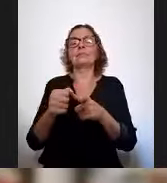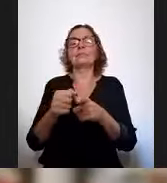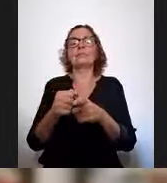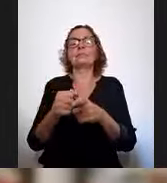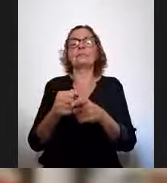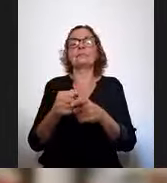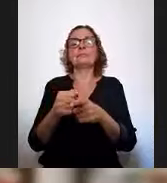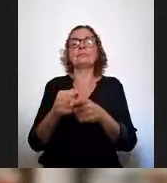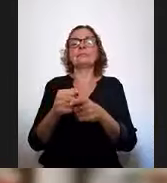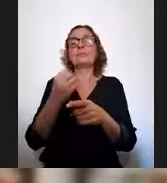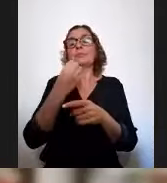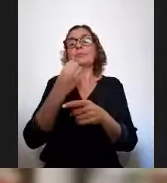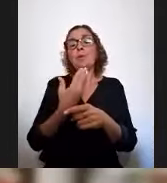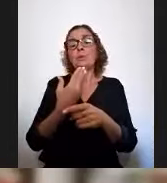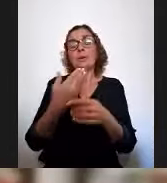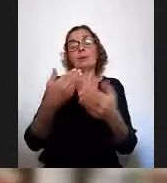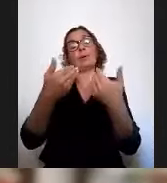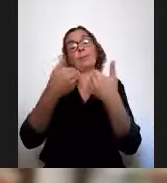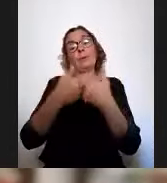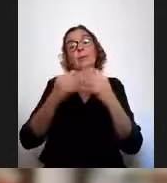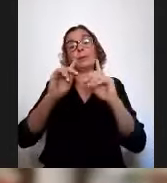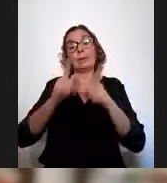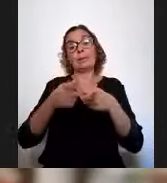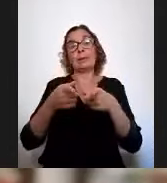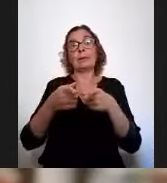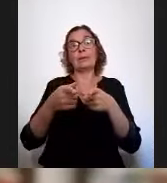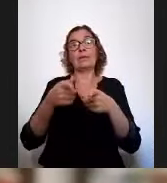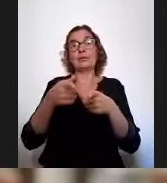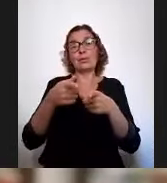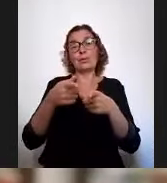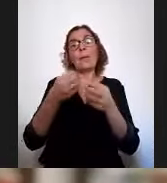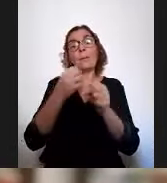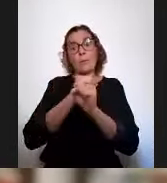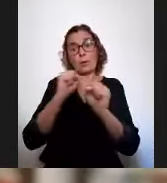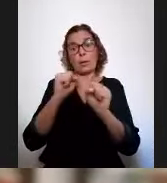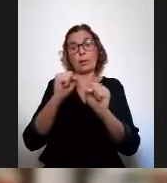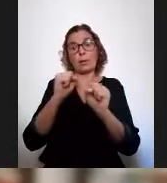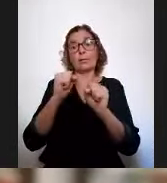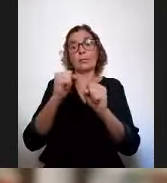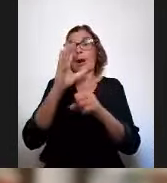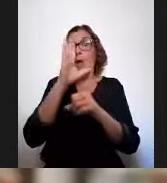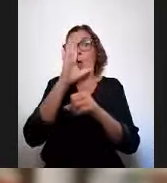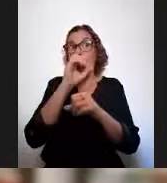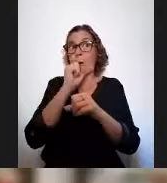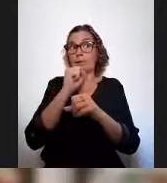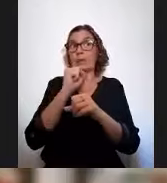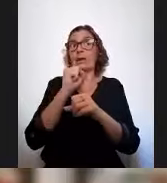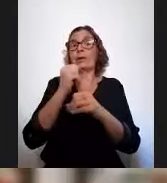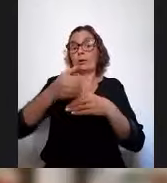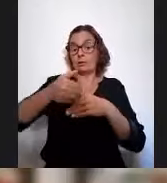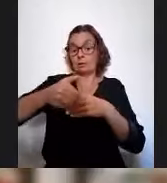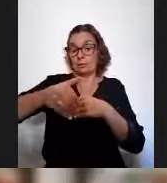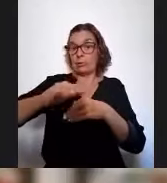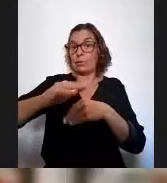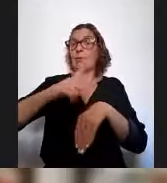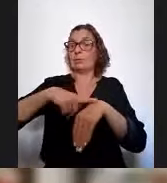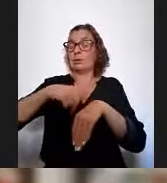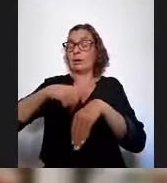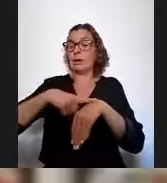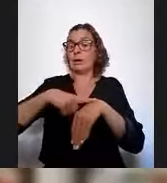Y bueno, y esta pregunta también, ¿voy a tener los recursos para aguantar una temporada sin tener ingresos